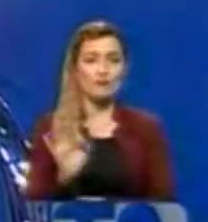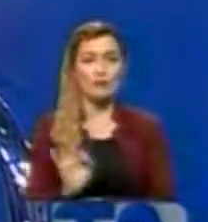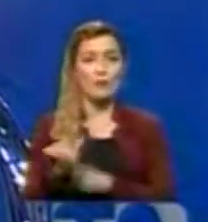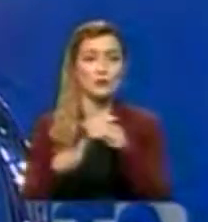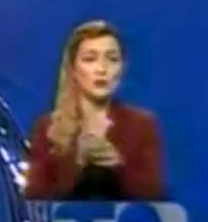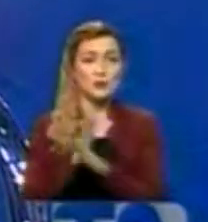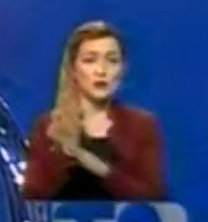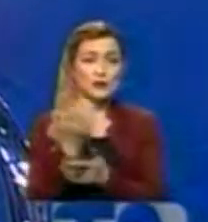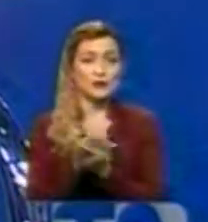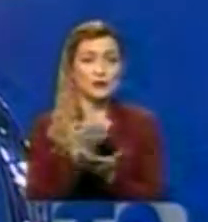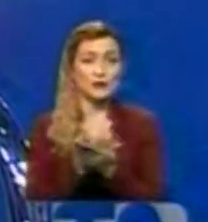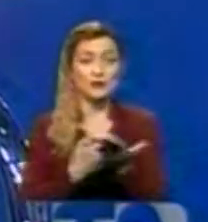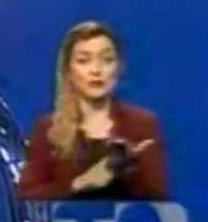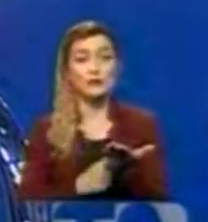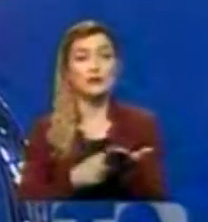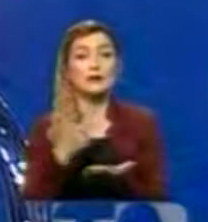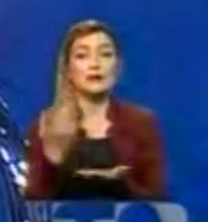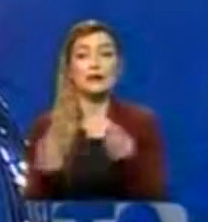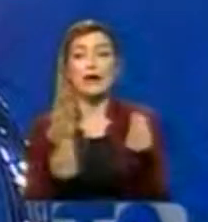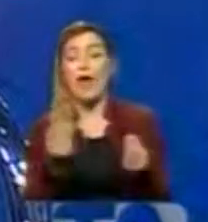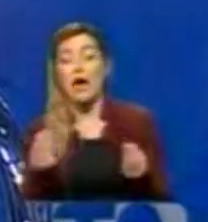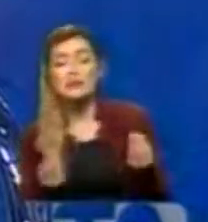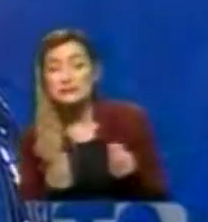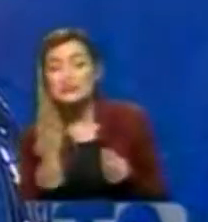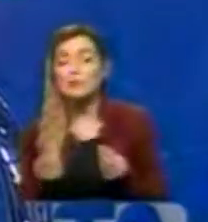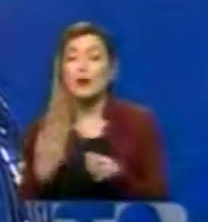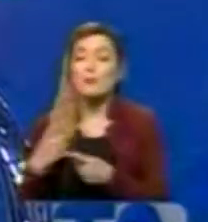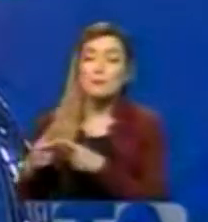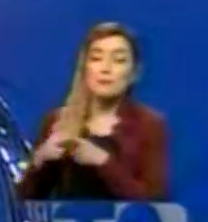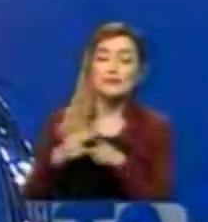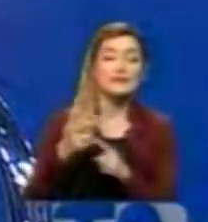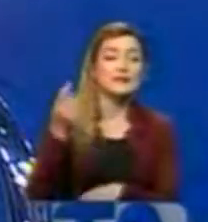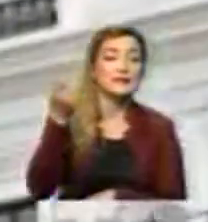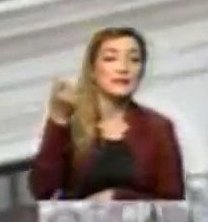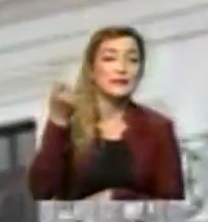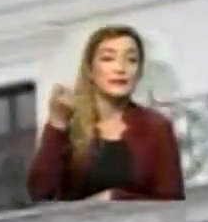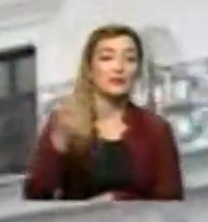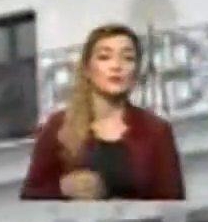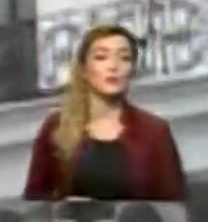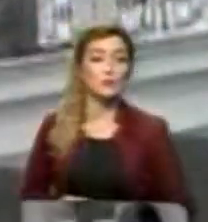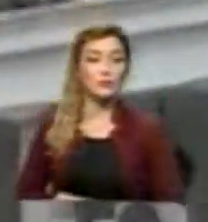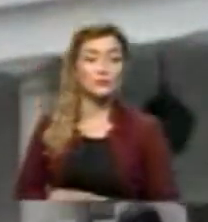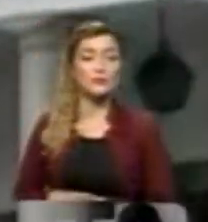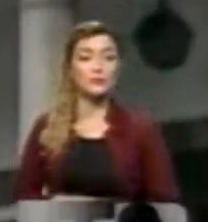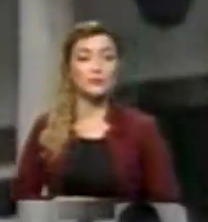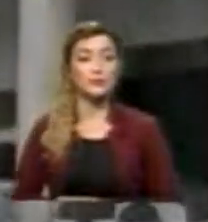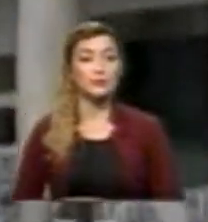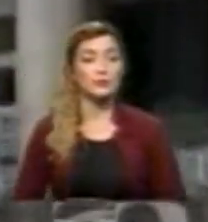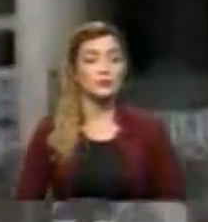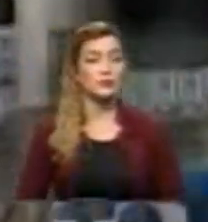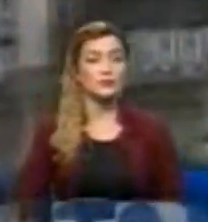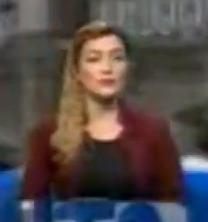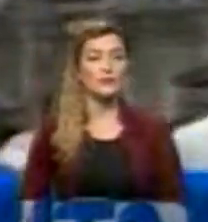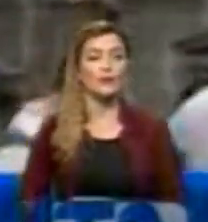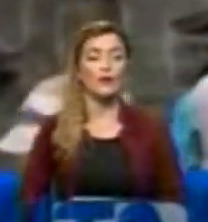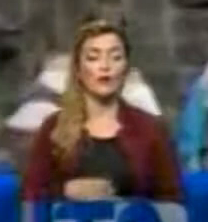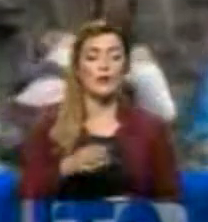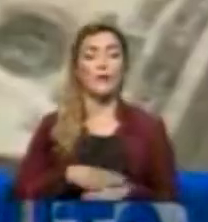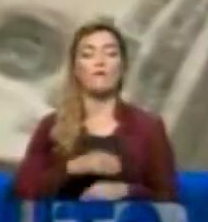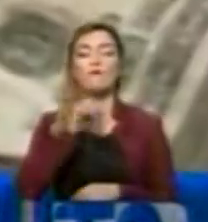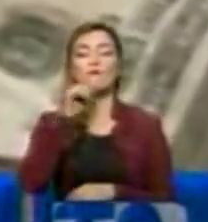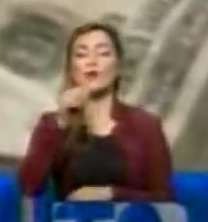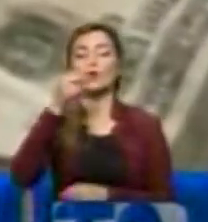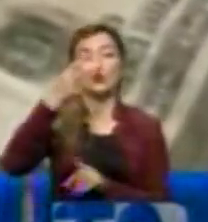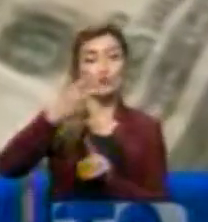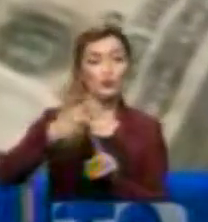analizan las posibilidades que tiene el Ejecutivo para conseguir financiamiento. Quedan casi dos meses para que el 2019 termine